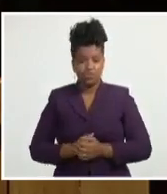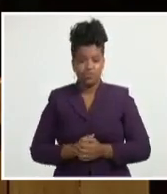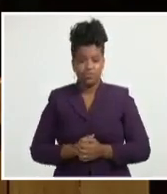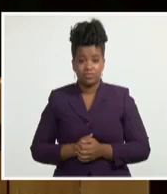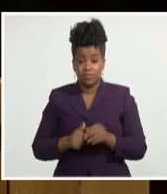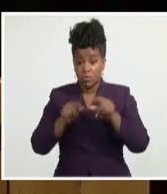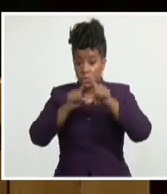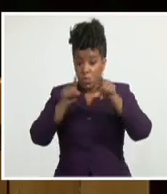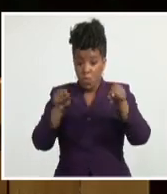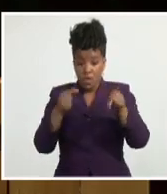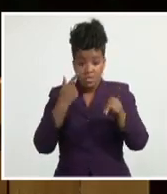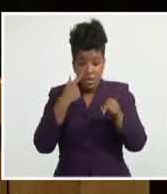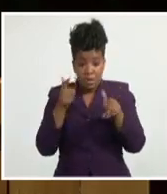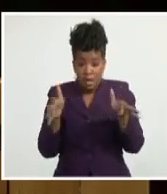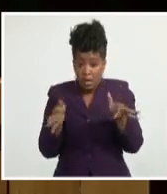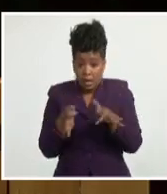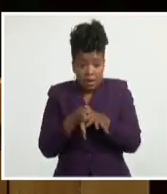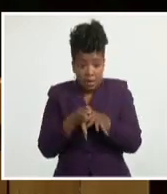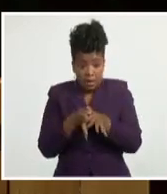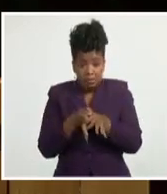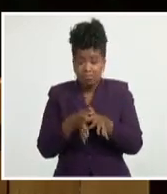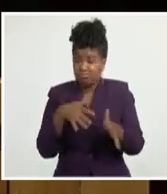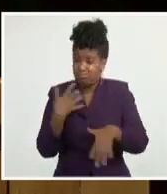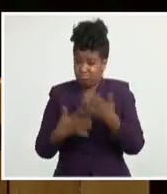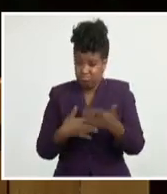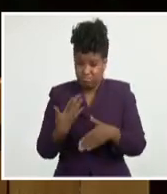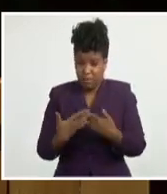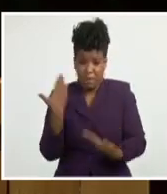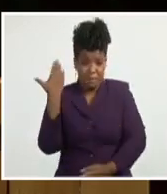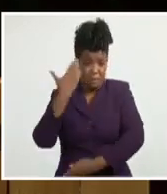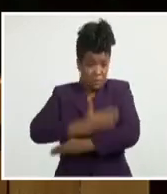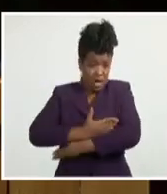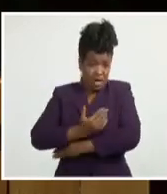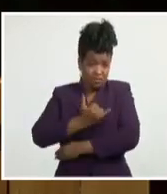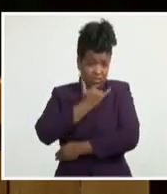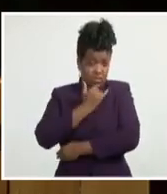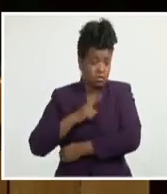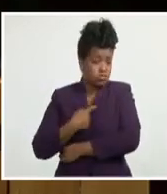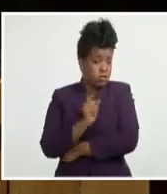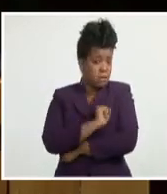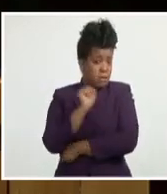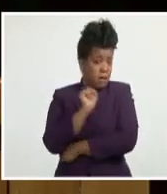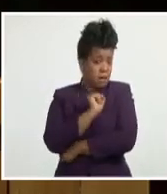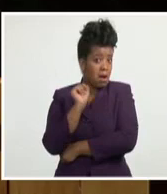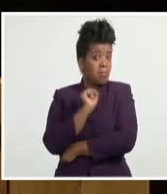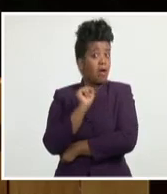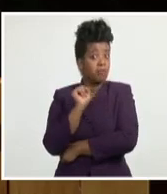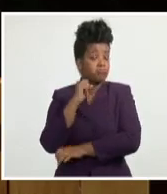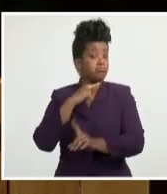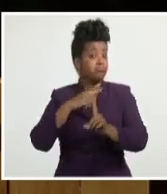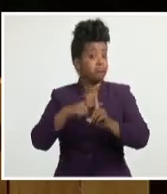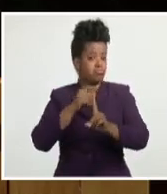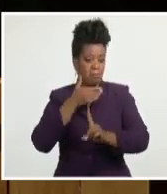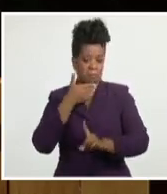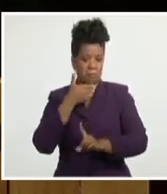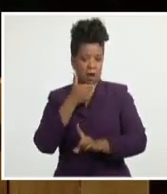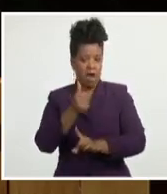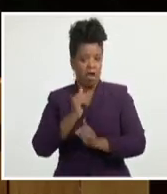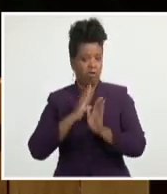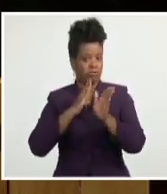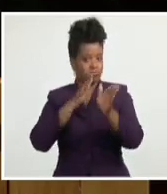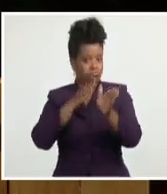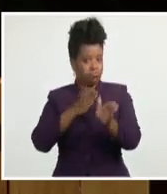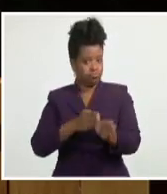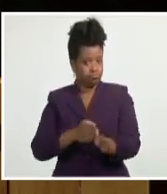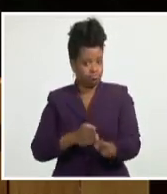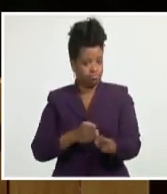sin recursos, asediado y cruelmente bloqueado, ha logrado indicadores que presentan un mejor comportamiento que lo de